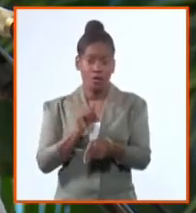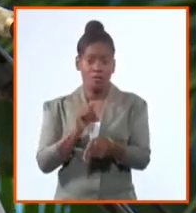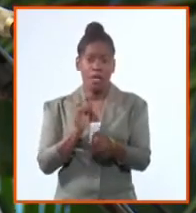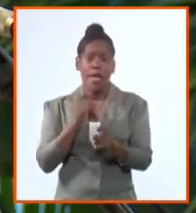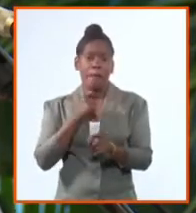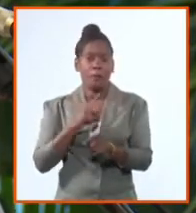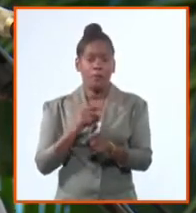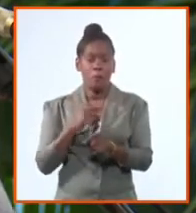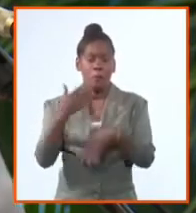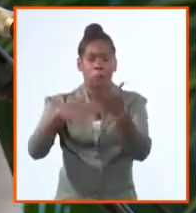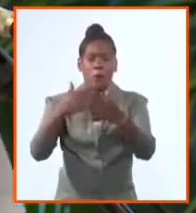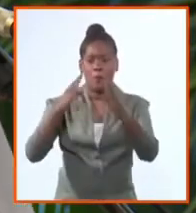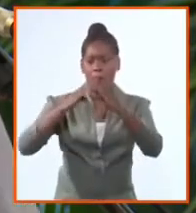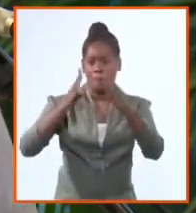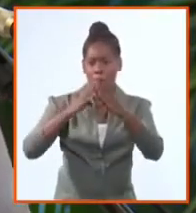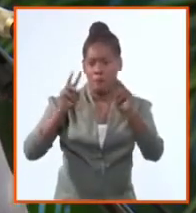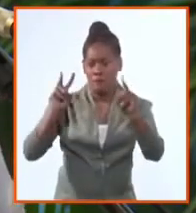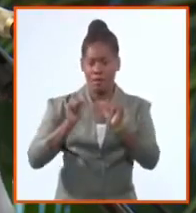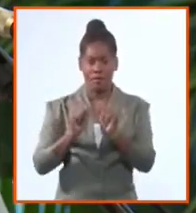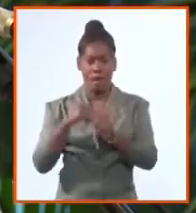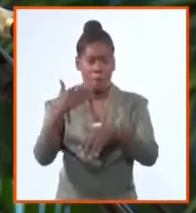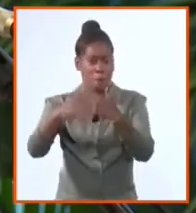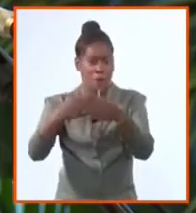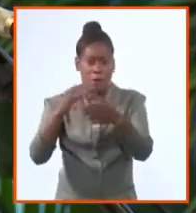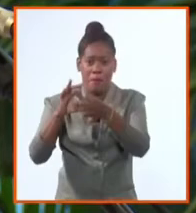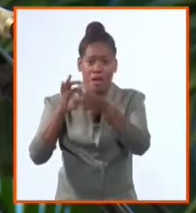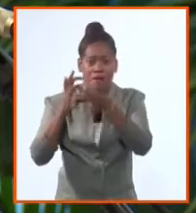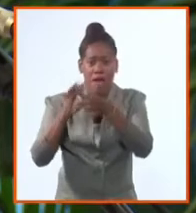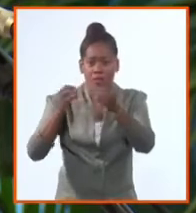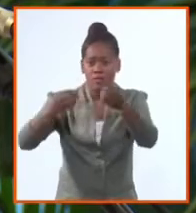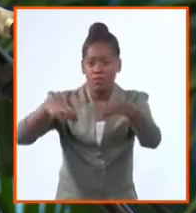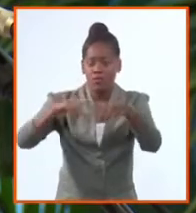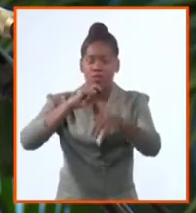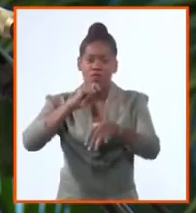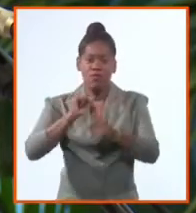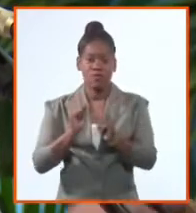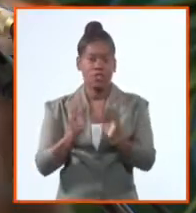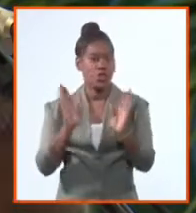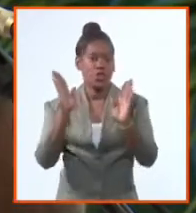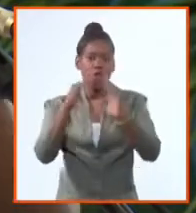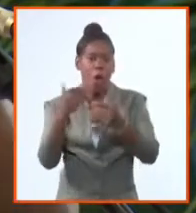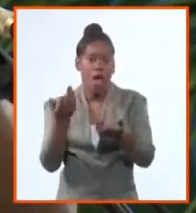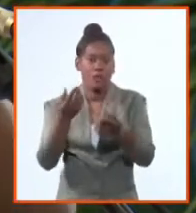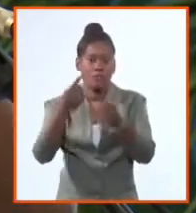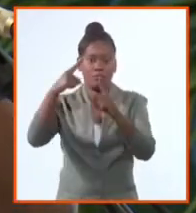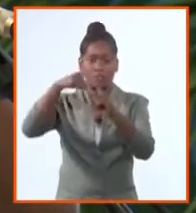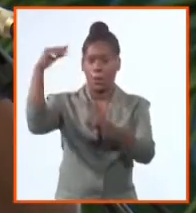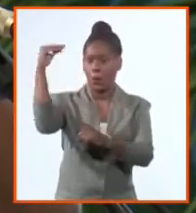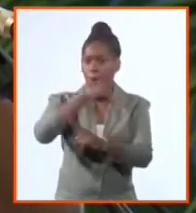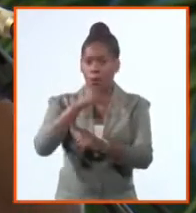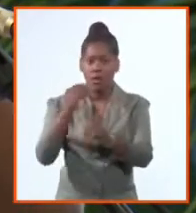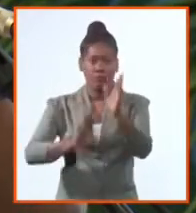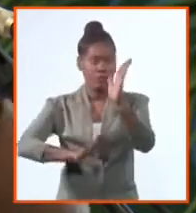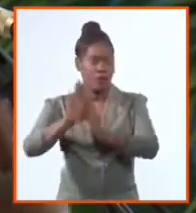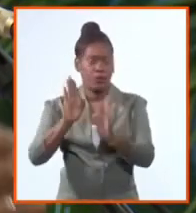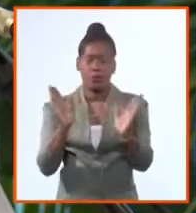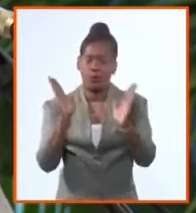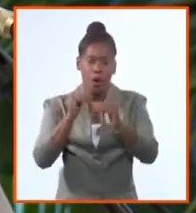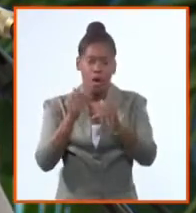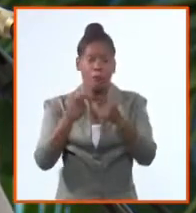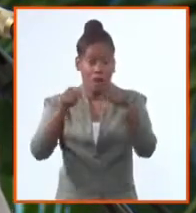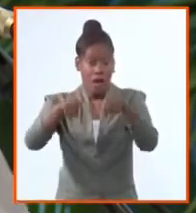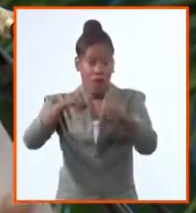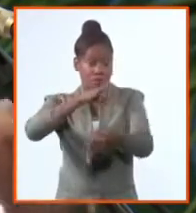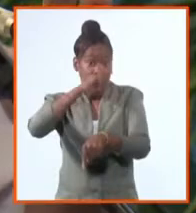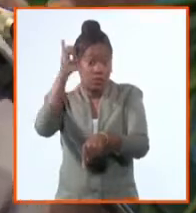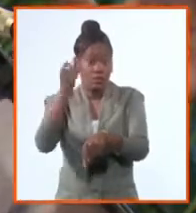y hoy estamos hablando de 900.000. Eso está indicando que no pudimos construir la cantidad de viviendas necesarias. Y eso partió de la situación del